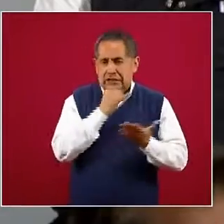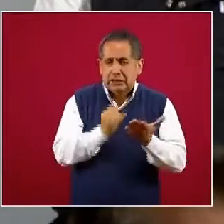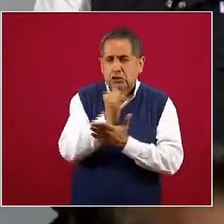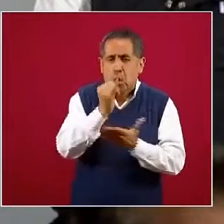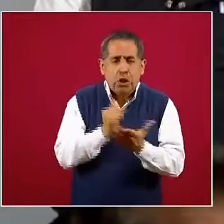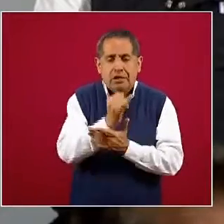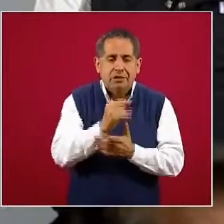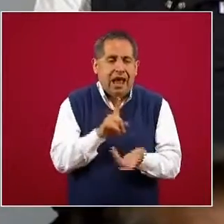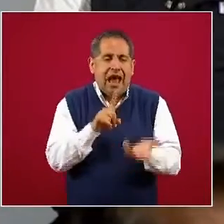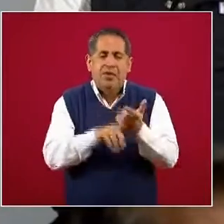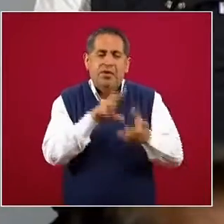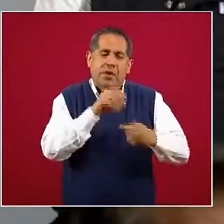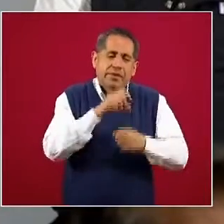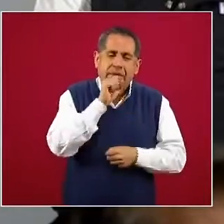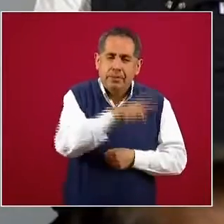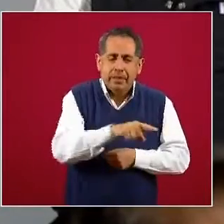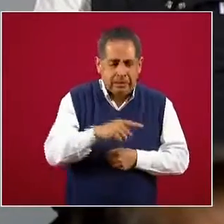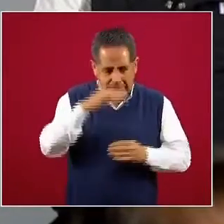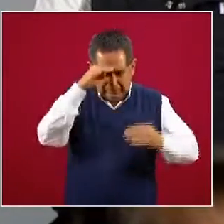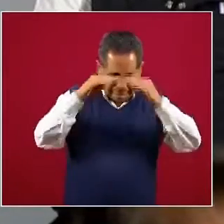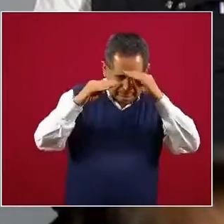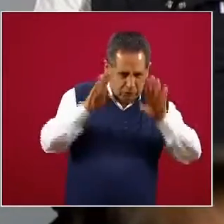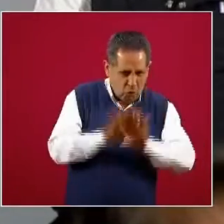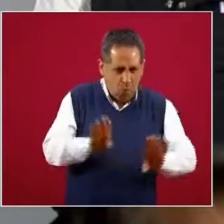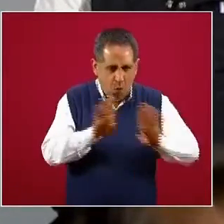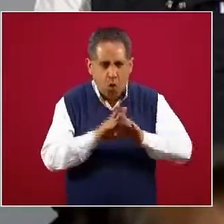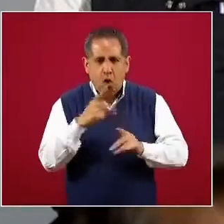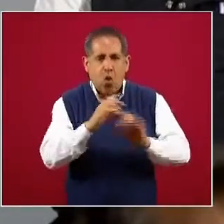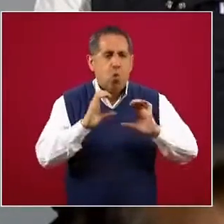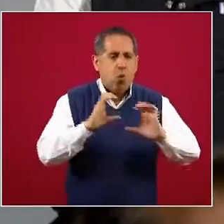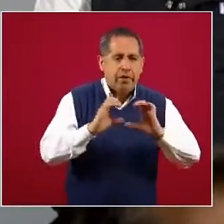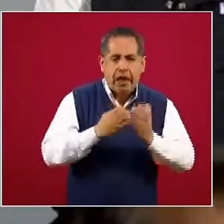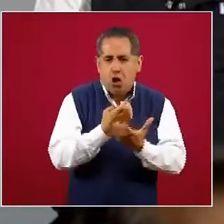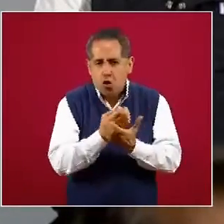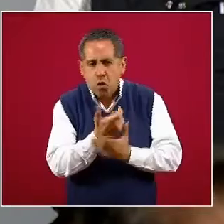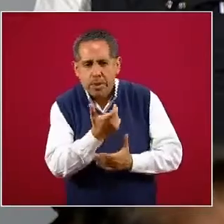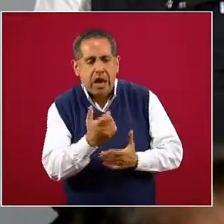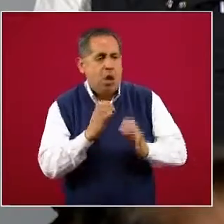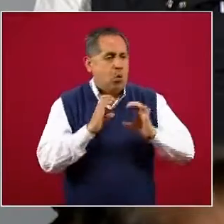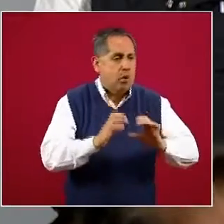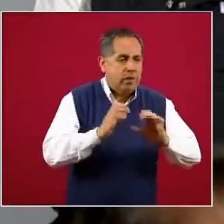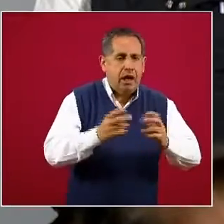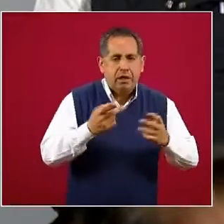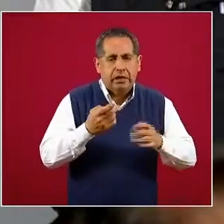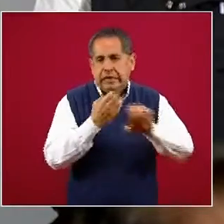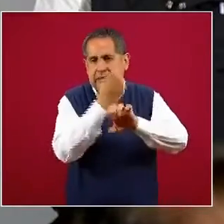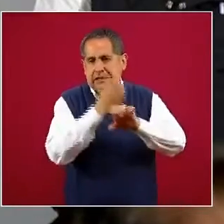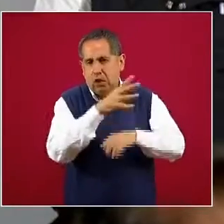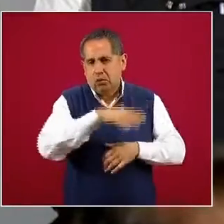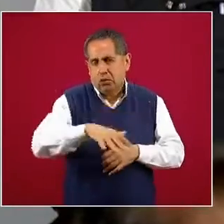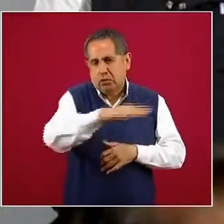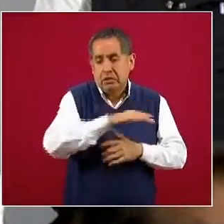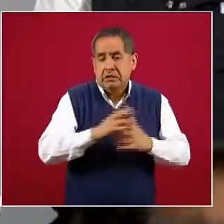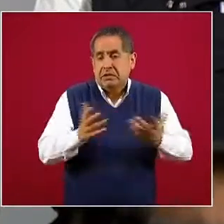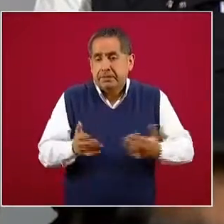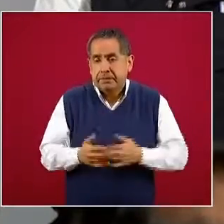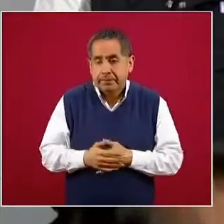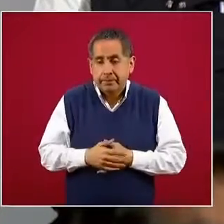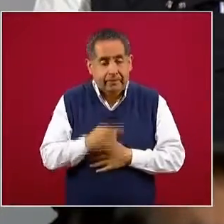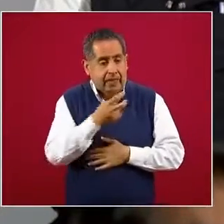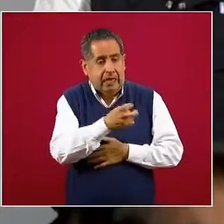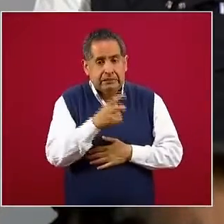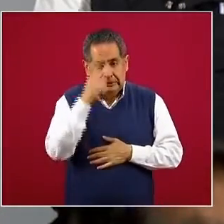de la Salud, que en este momento soy yo, para proponer políticas públicas al secretario de Salud